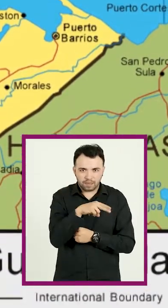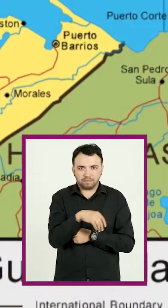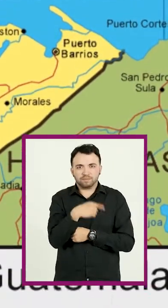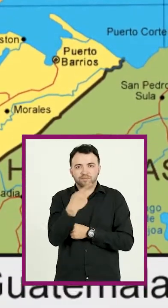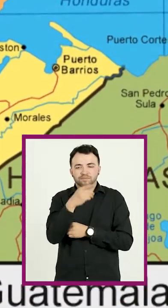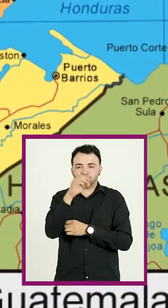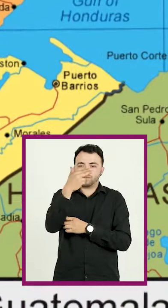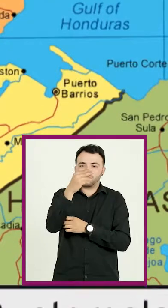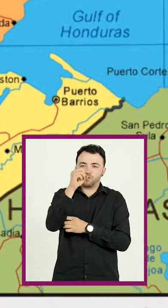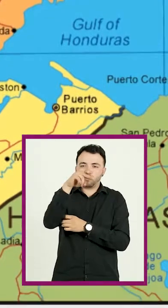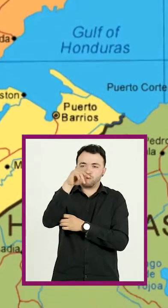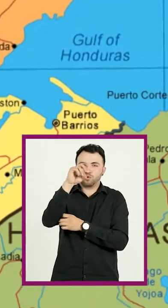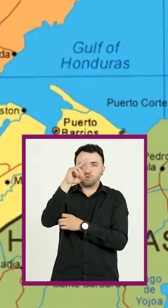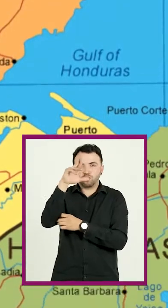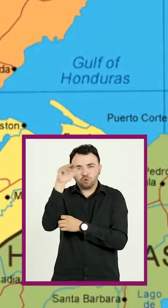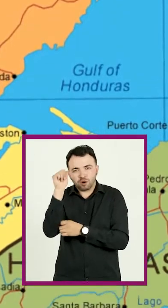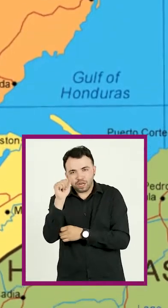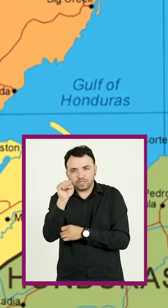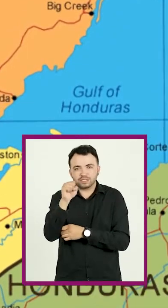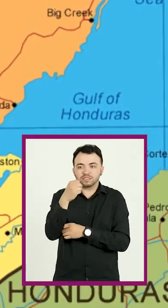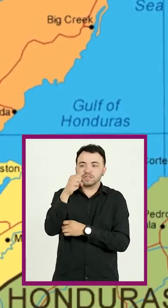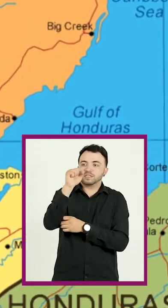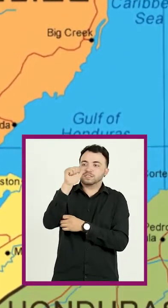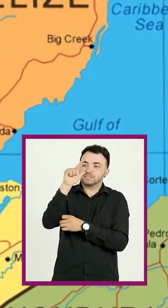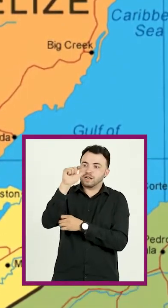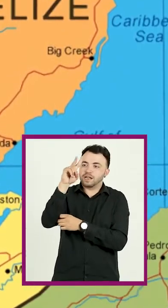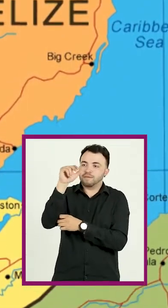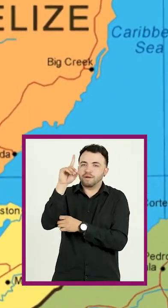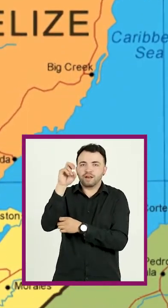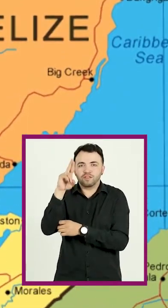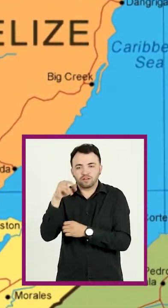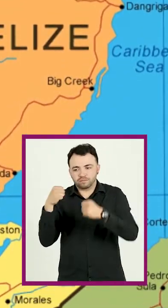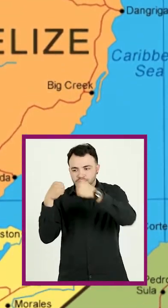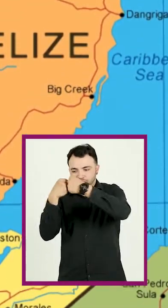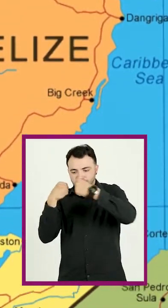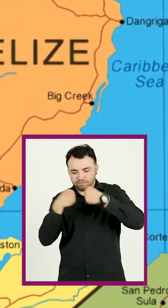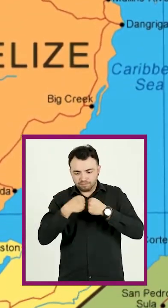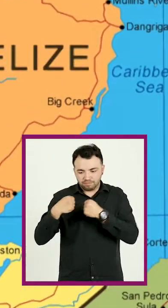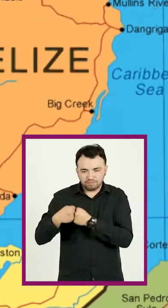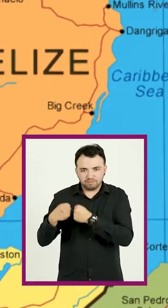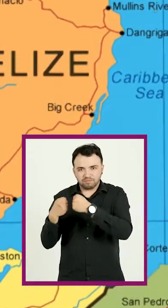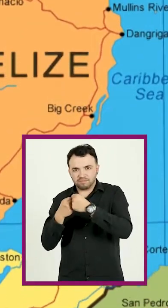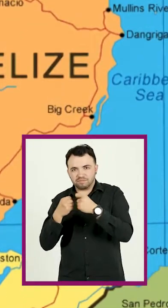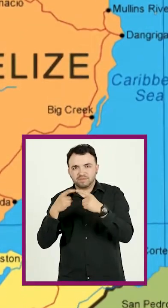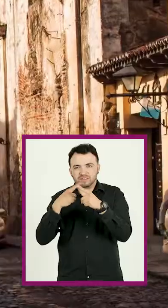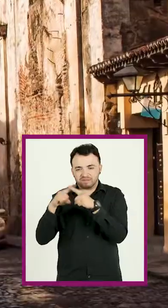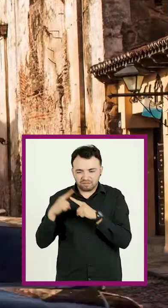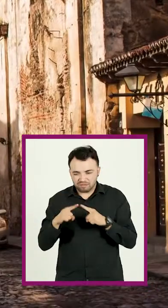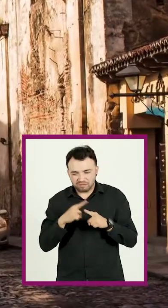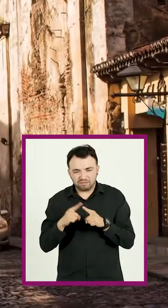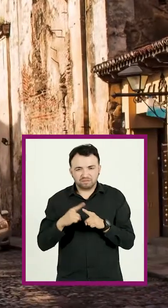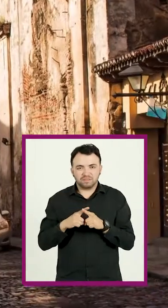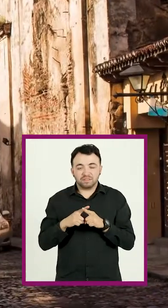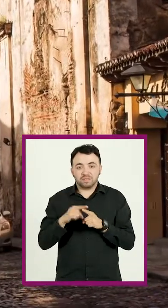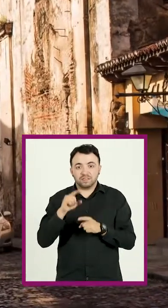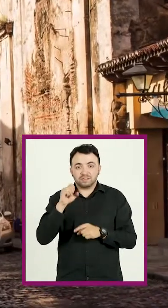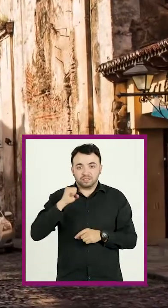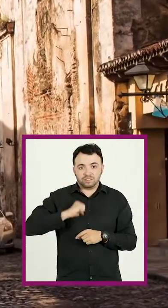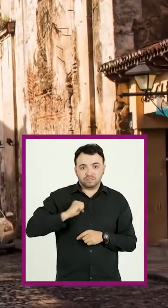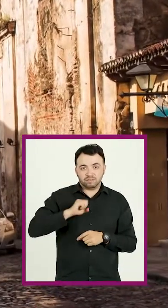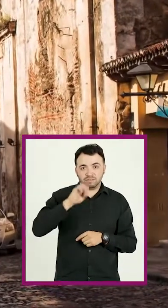así como con el territorio de Belice, en disputa con la corona británica desde el siglo XIX.